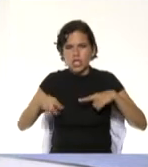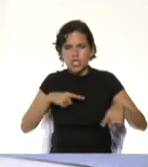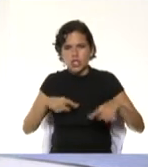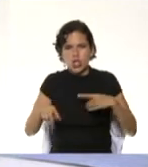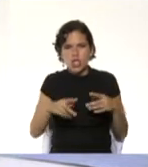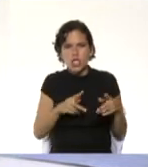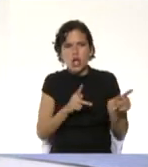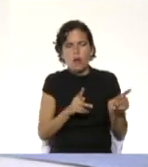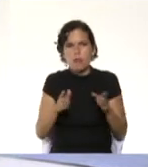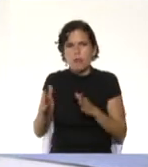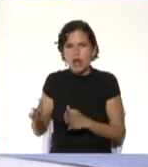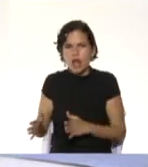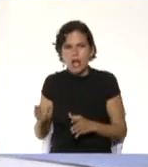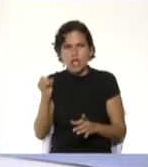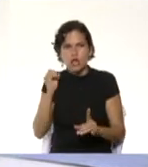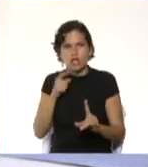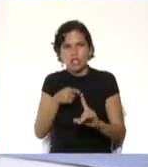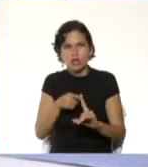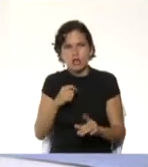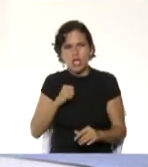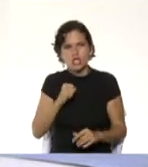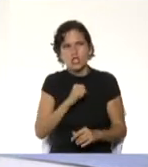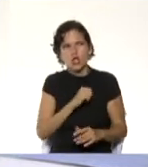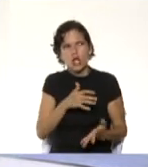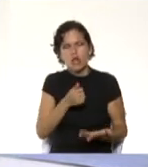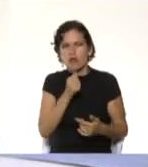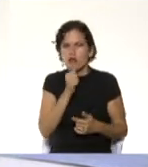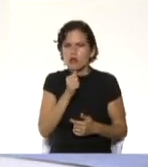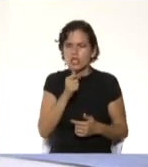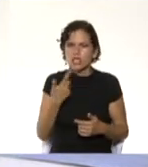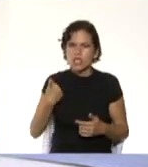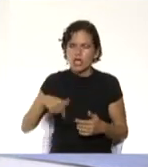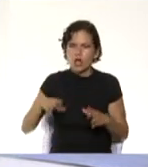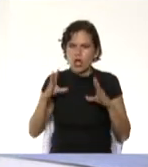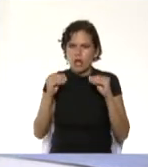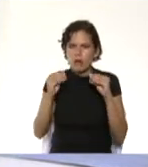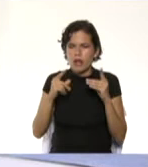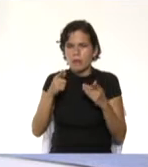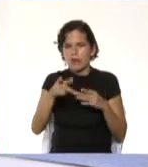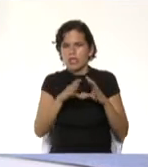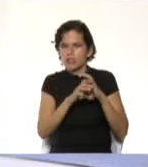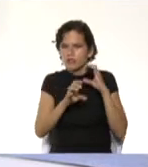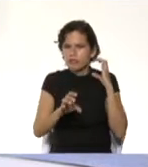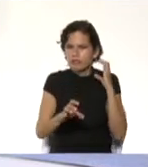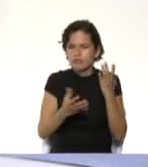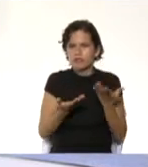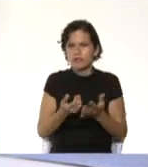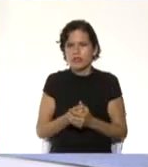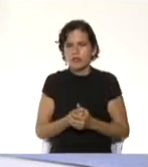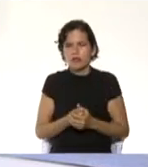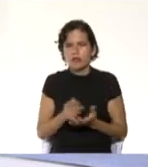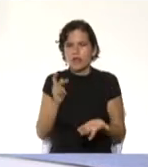coordinación de los planes y objetivos. Voy a ir sola, con quién tengo que hablar para ese